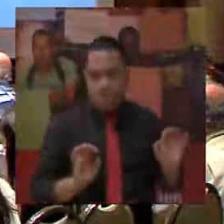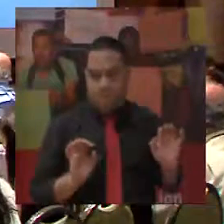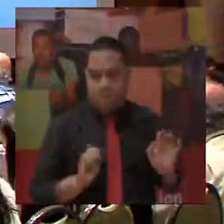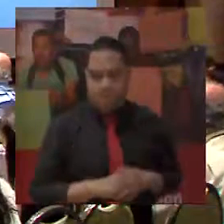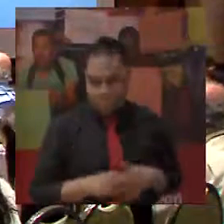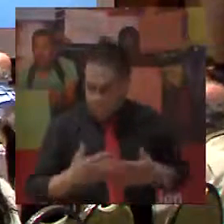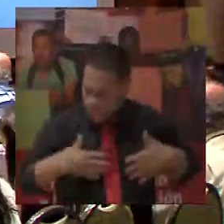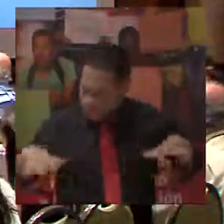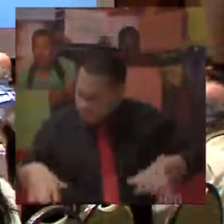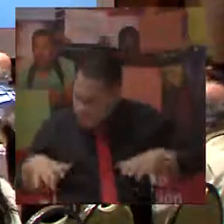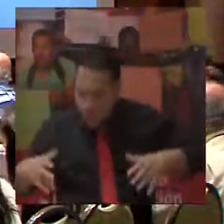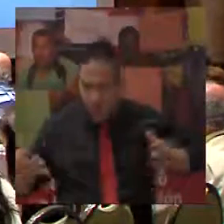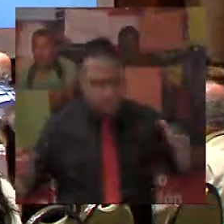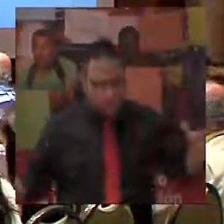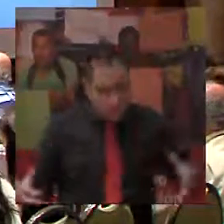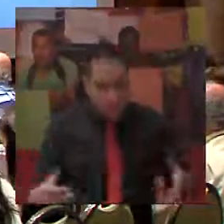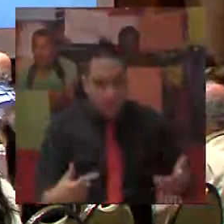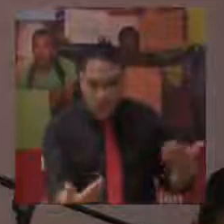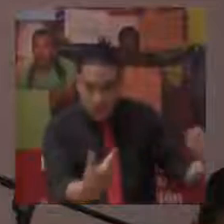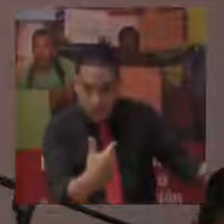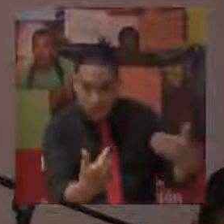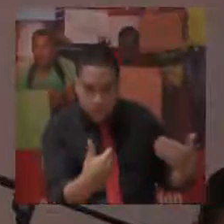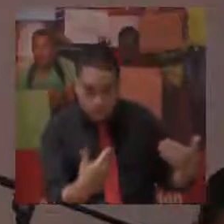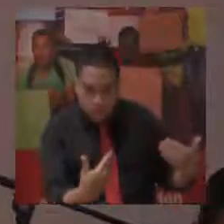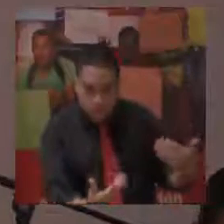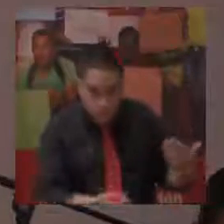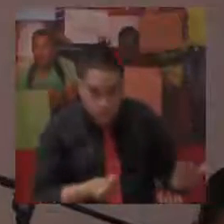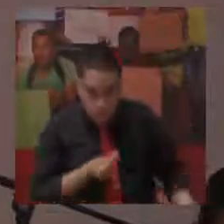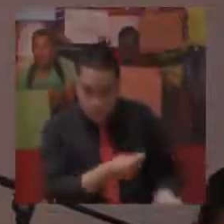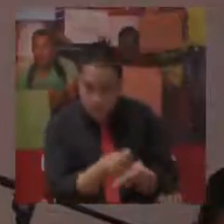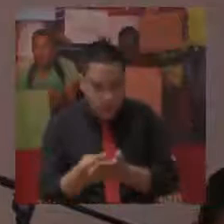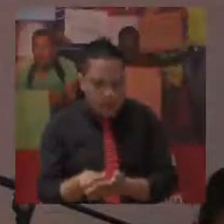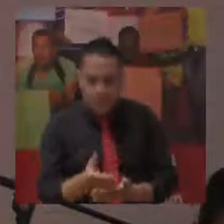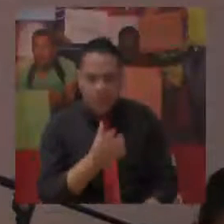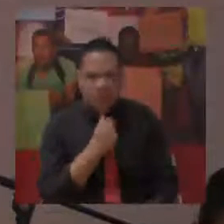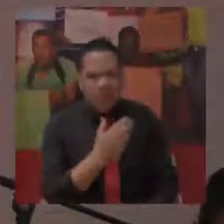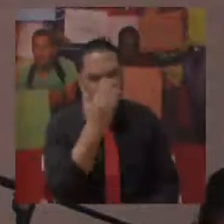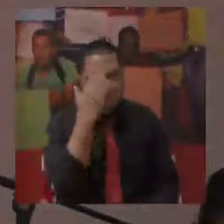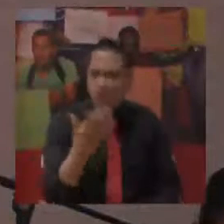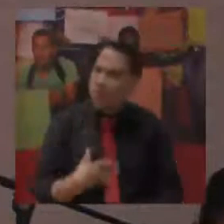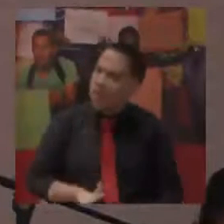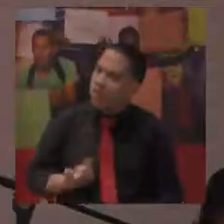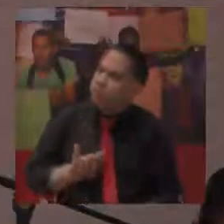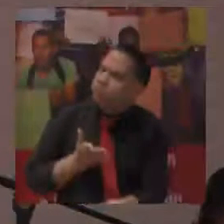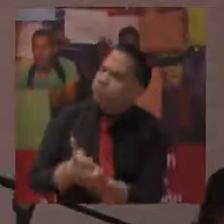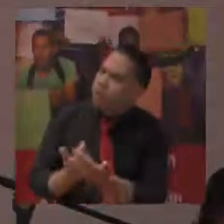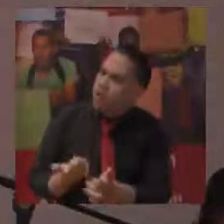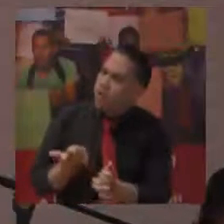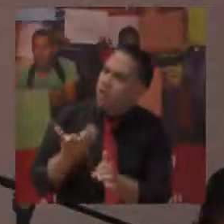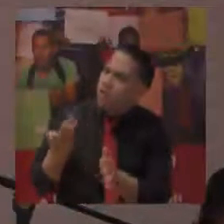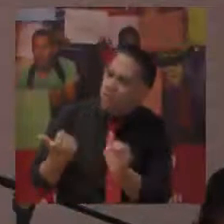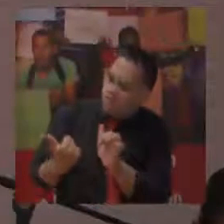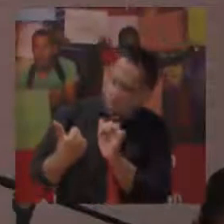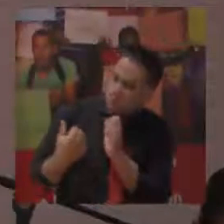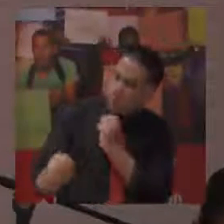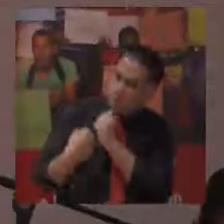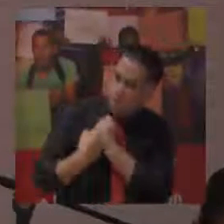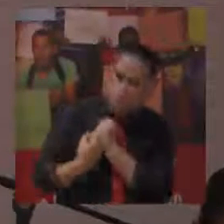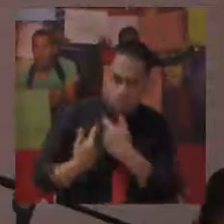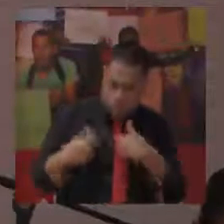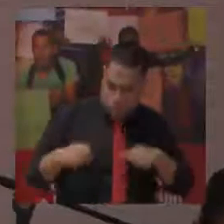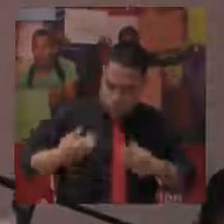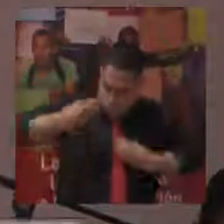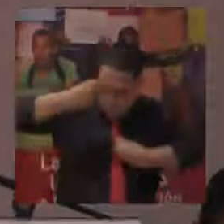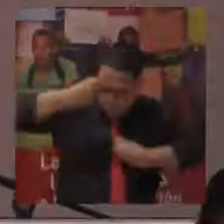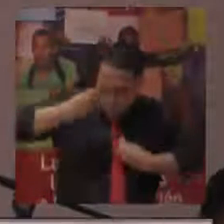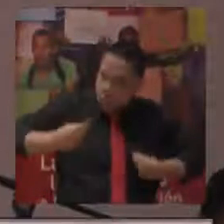nuestras actividades. Lo hacen porque porque encuentran en nuestro acompañamiento un valor que les ayuda a mejorar su proyecto